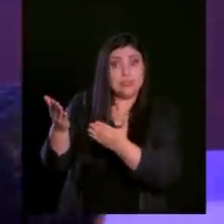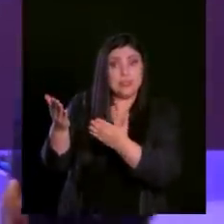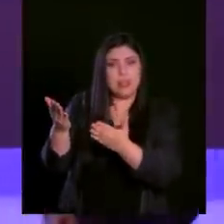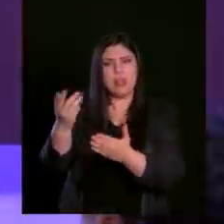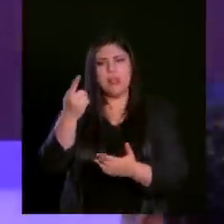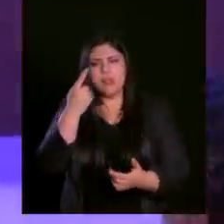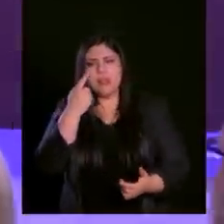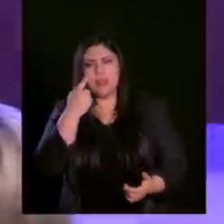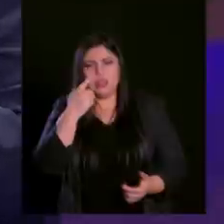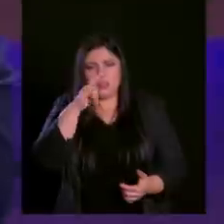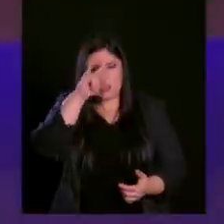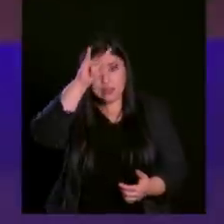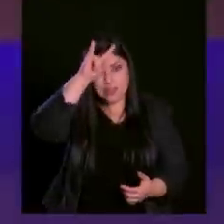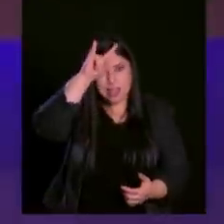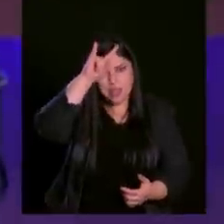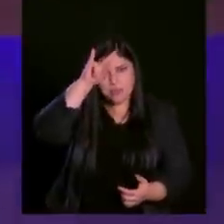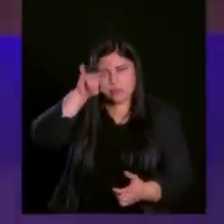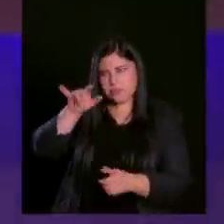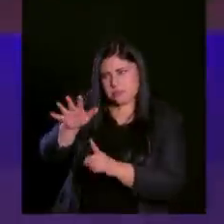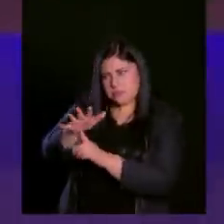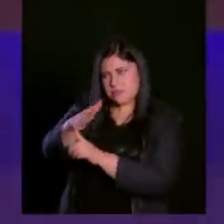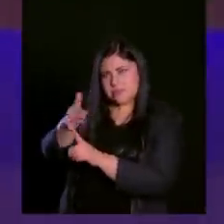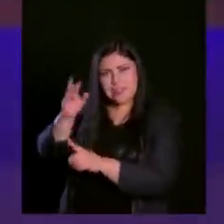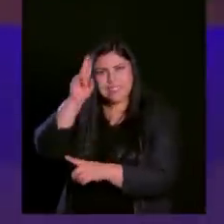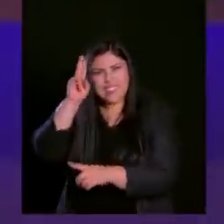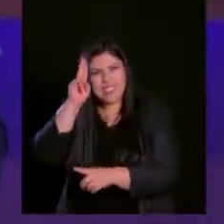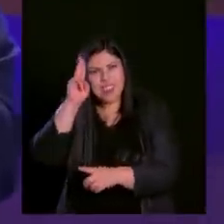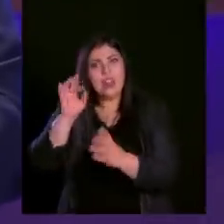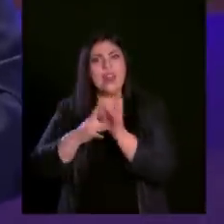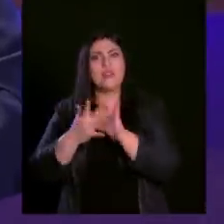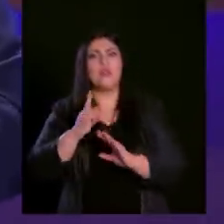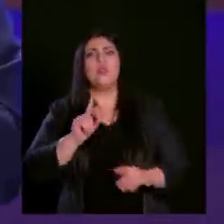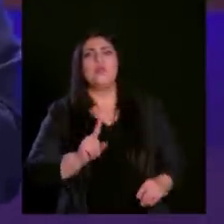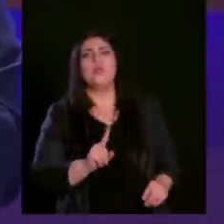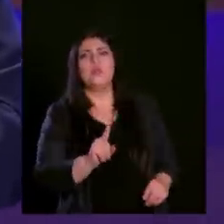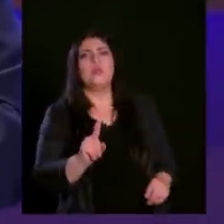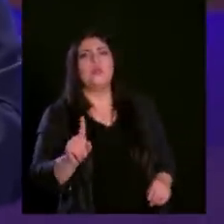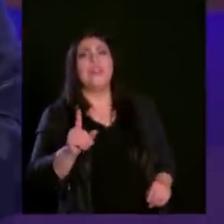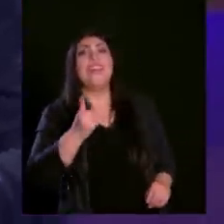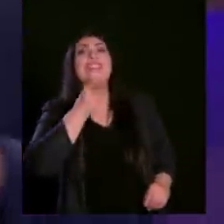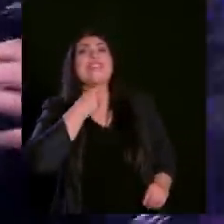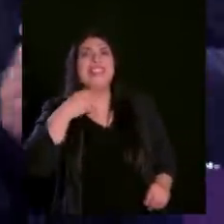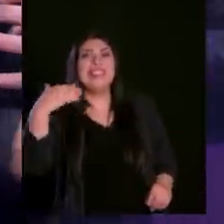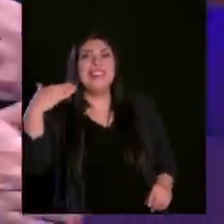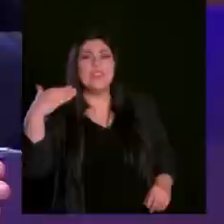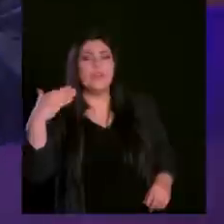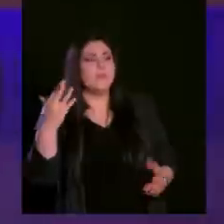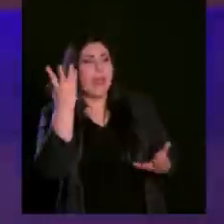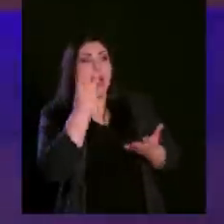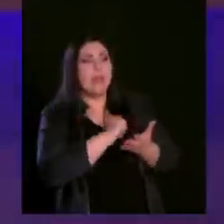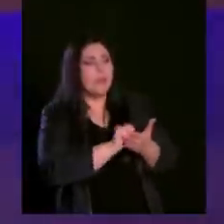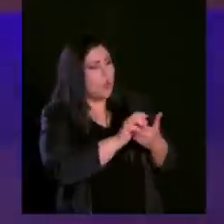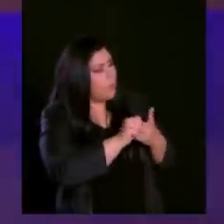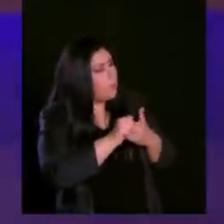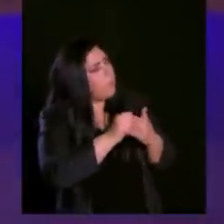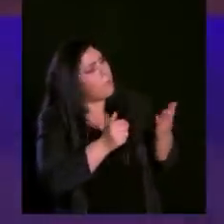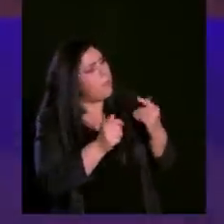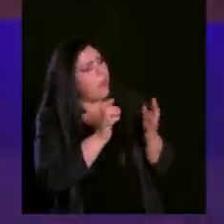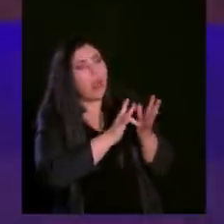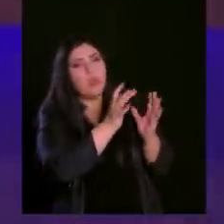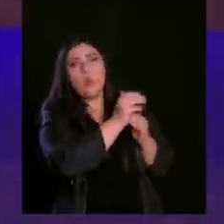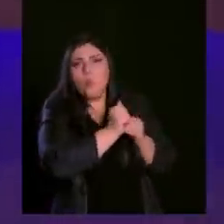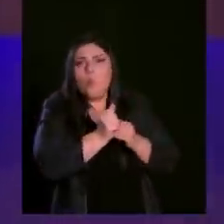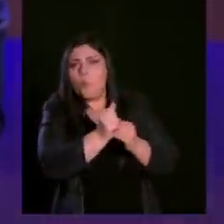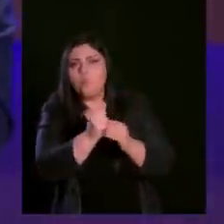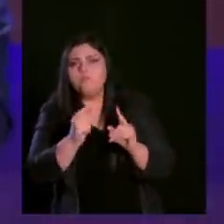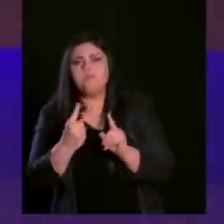el y lo va lo quiere convencer y le habla es el mismo episodio que vivió Adán y Eva pero con otras